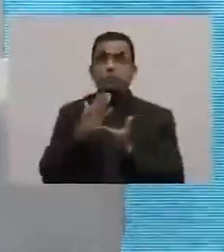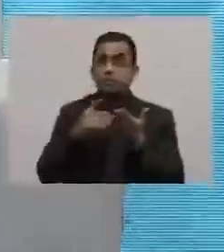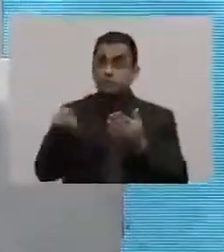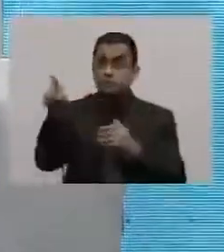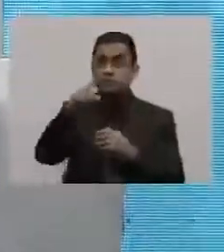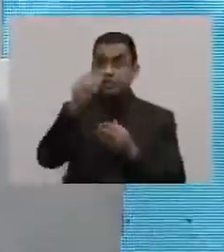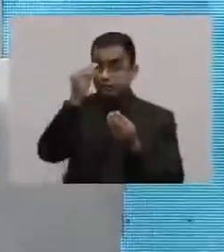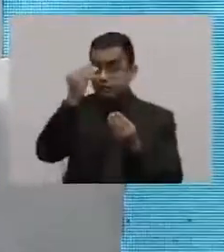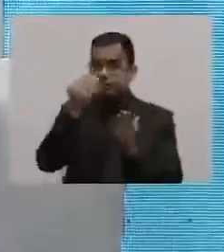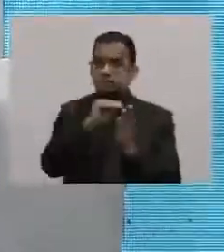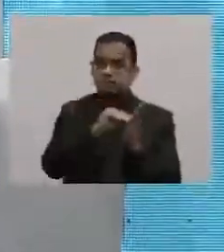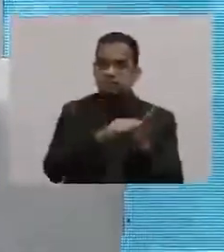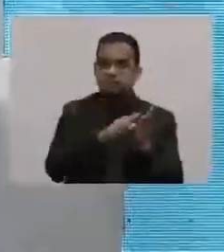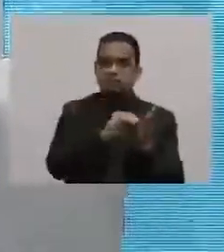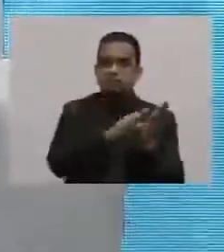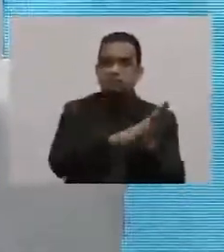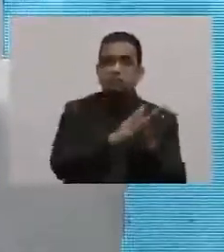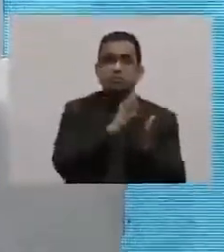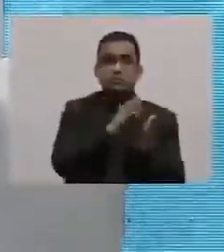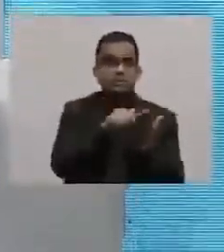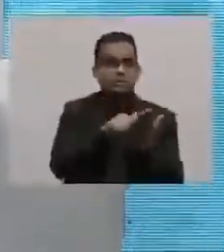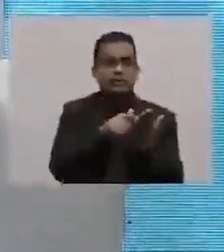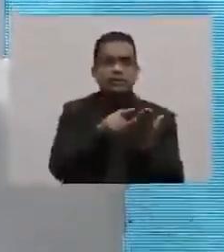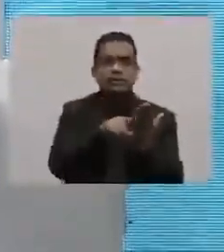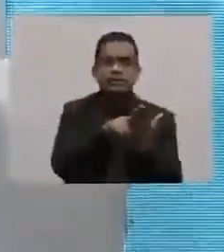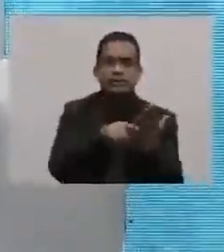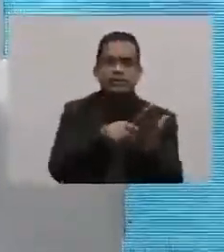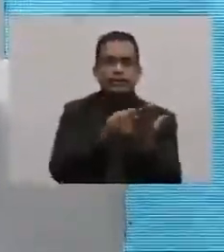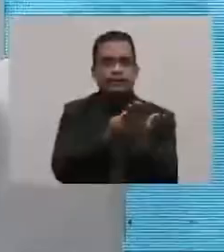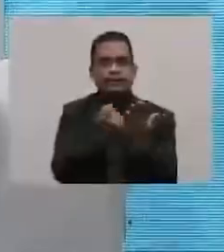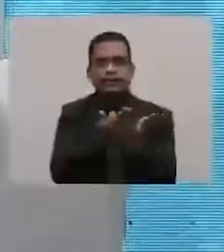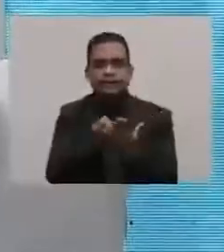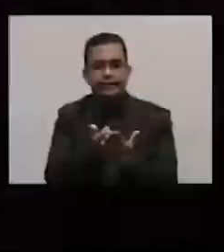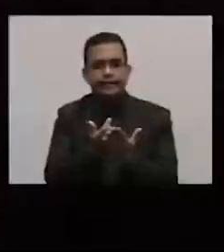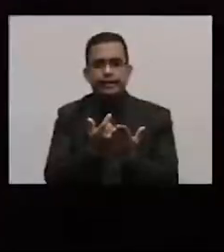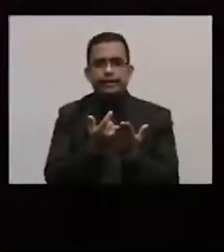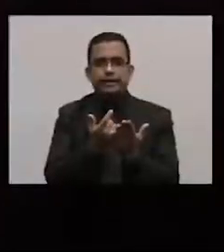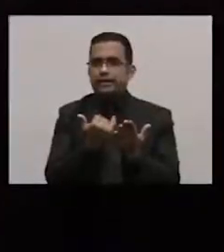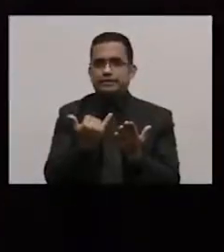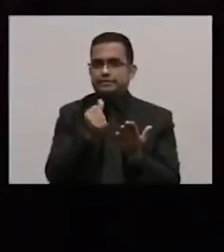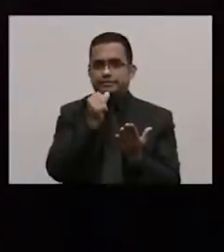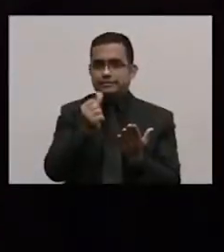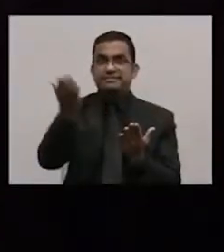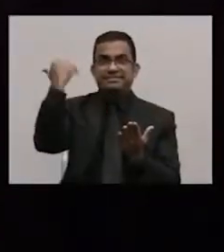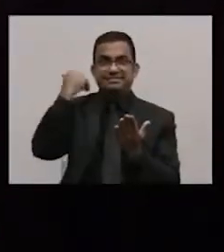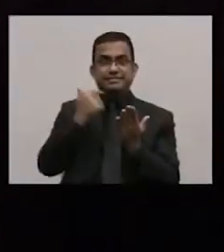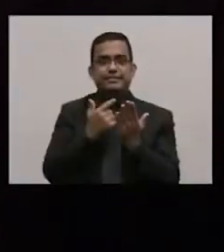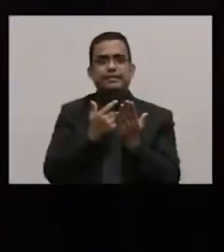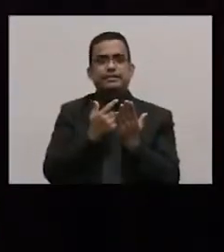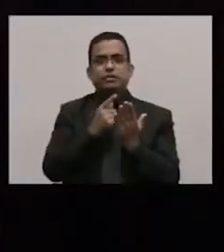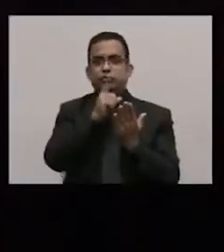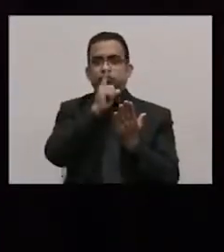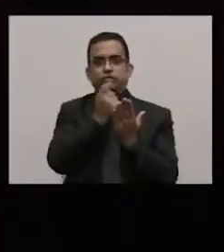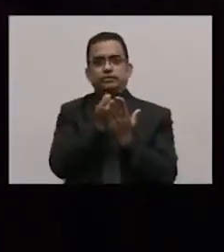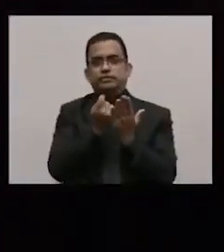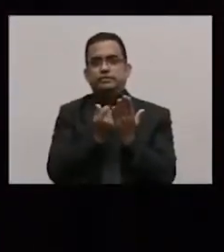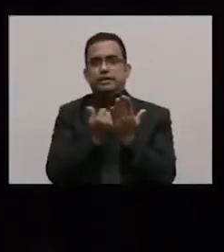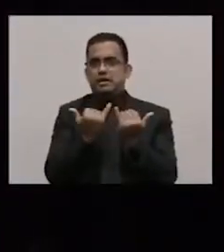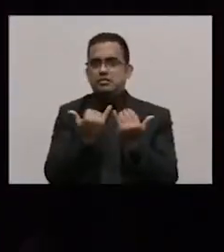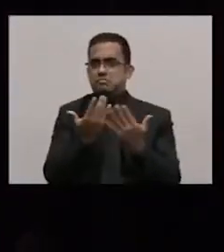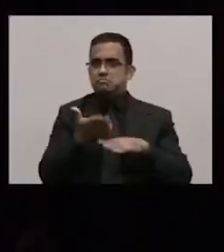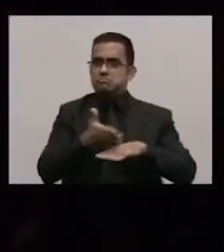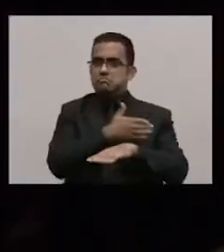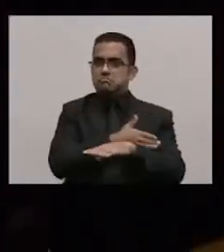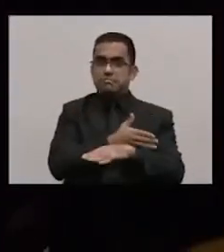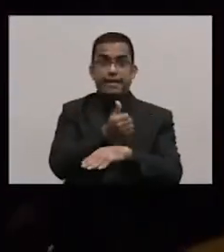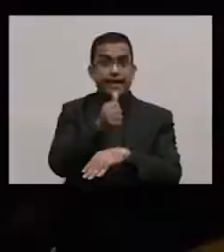informaciones, para censurar los datos, porque la actual situación de cosas no lo permite.